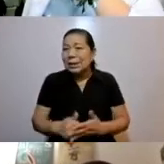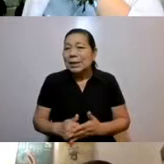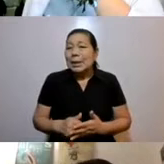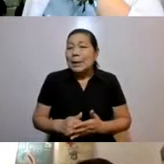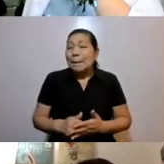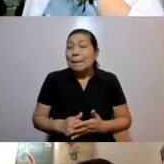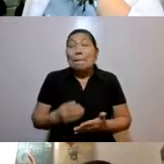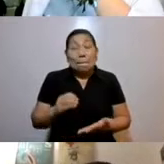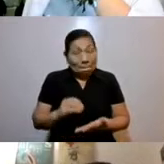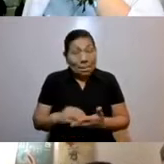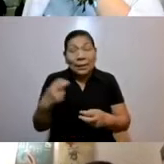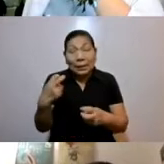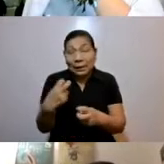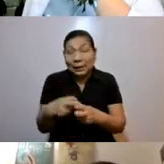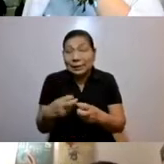más complicado?